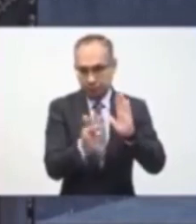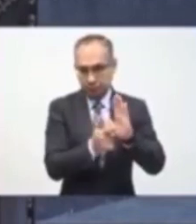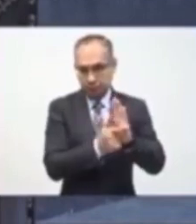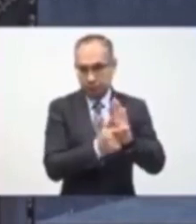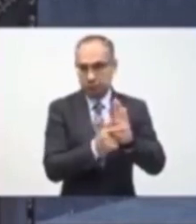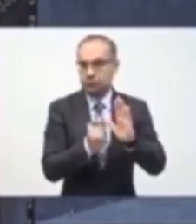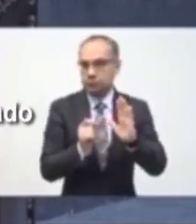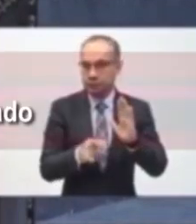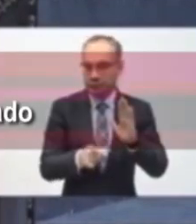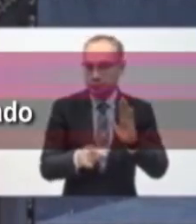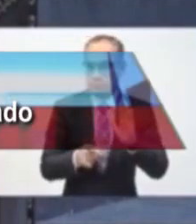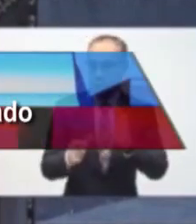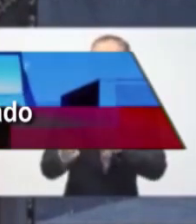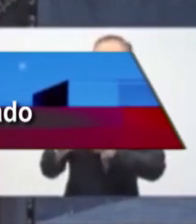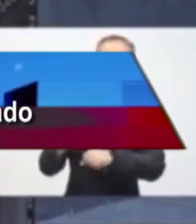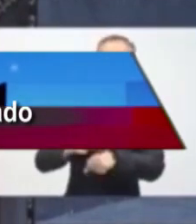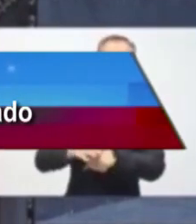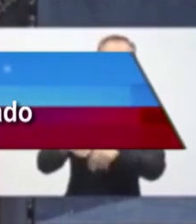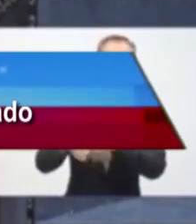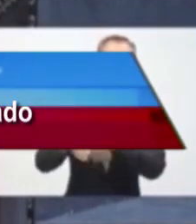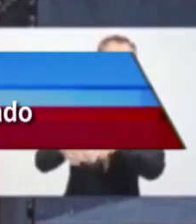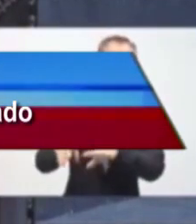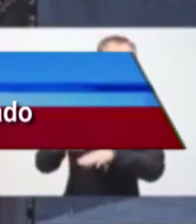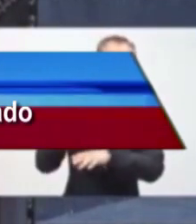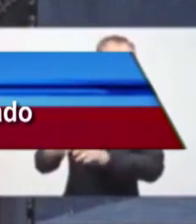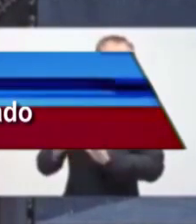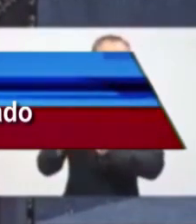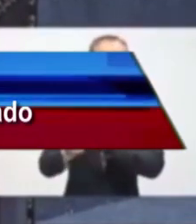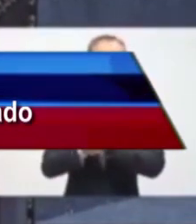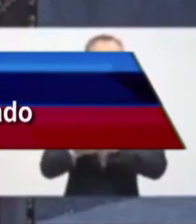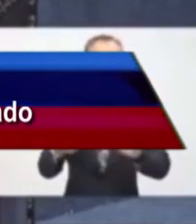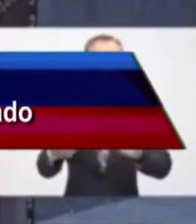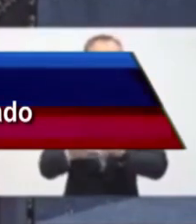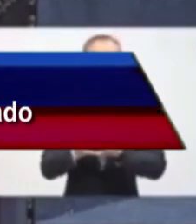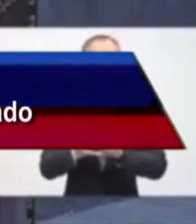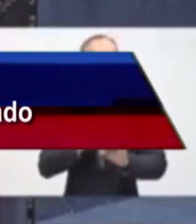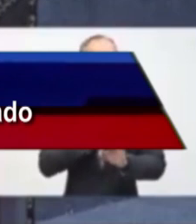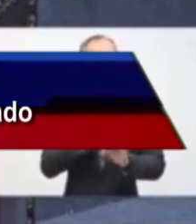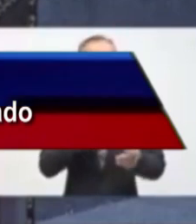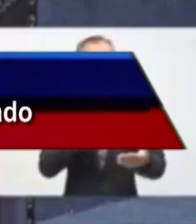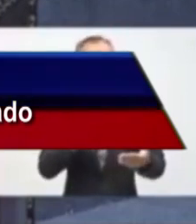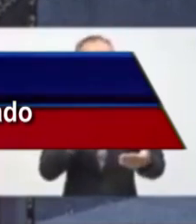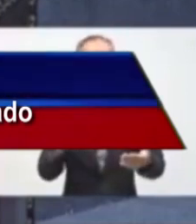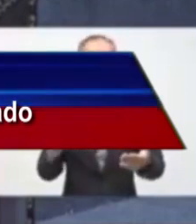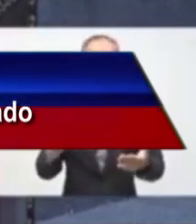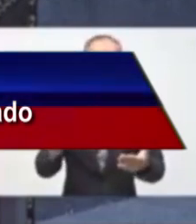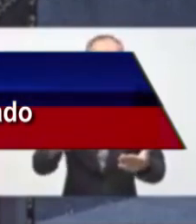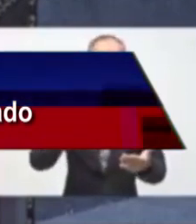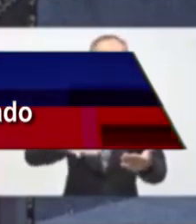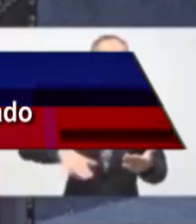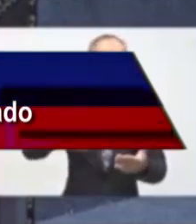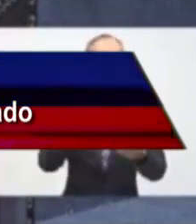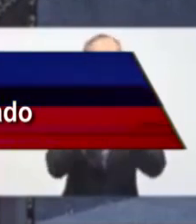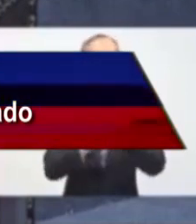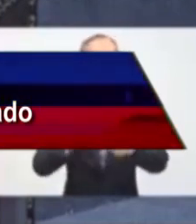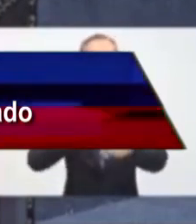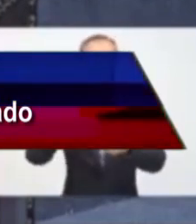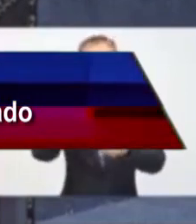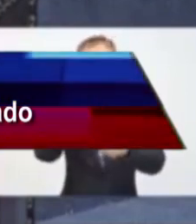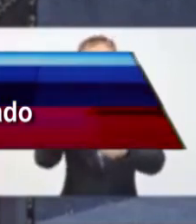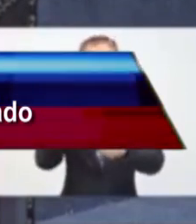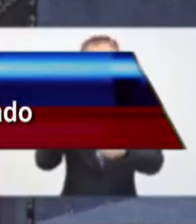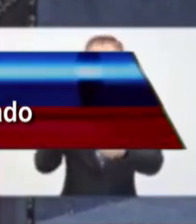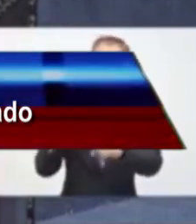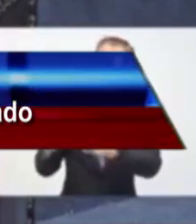romualdo quien falleció el pasado domingo por complicaciones en su salud la presidenta de la mesa directiva la